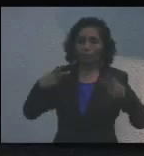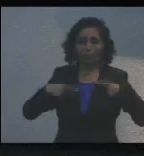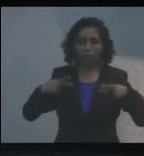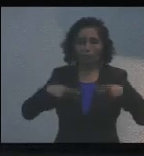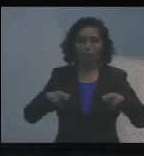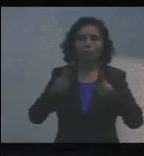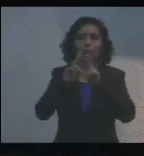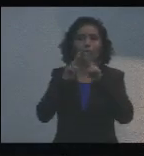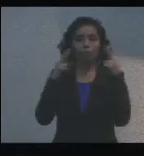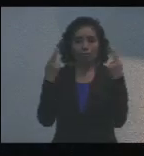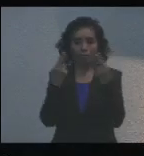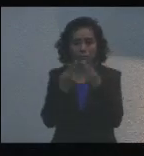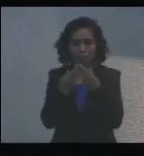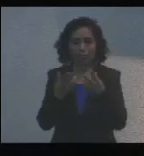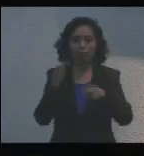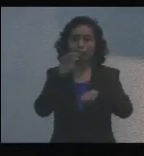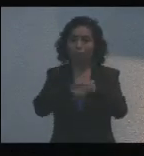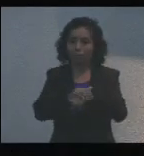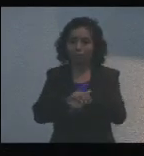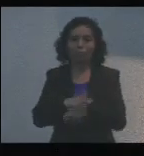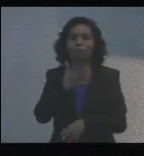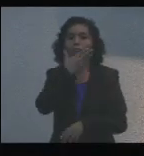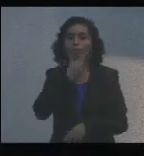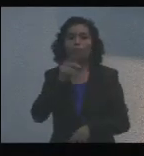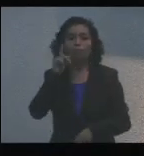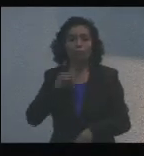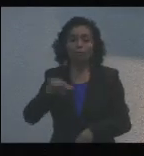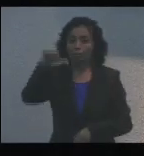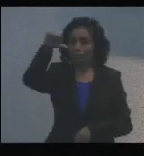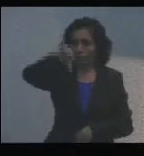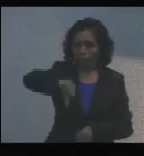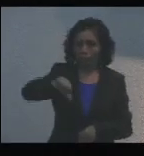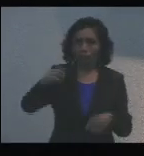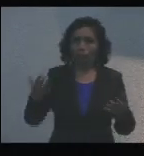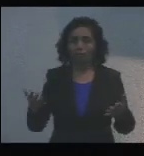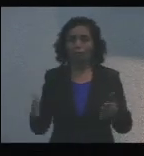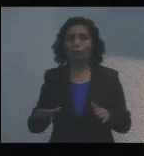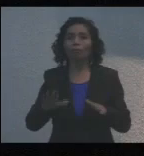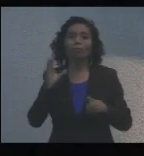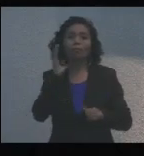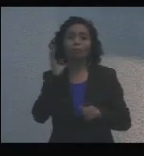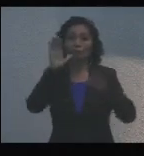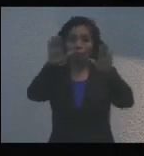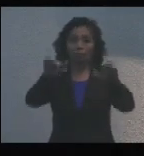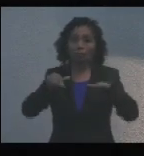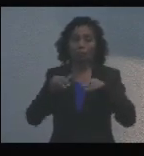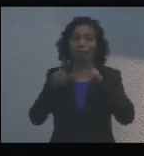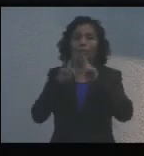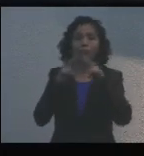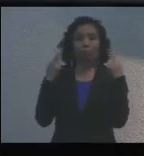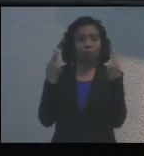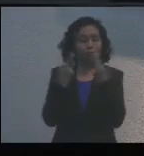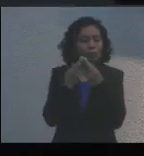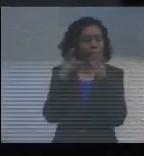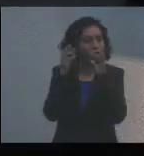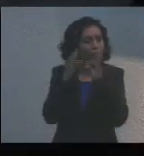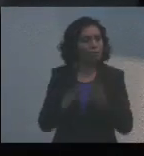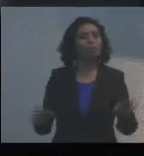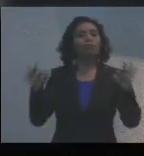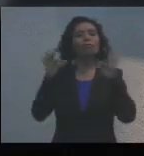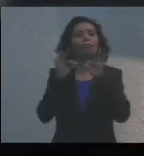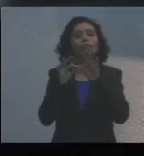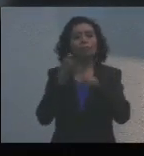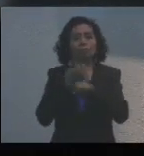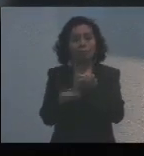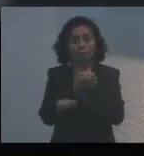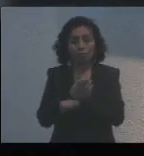evento. Amigas y amigos, hoy el Congreso de Quintana Roo se reúne en un acto importante para nuestra entidad